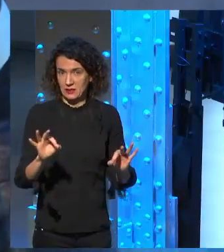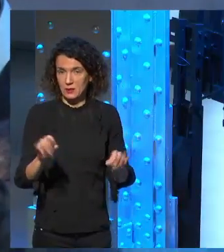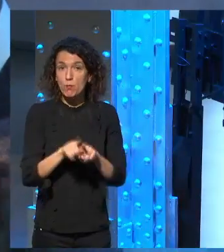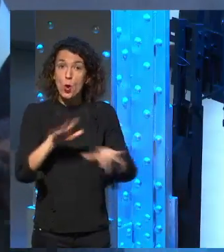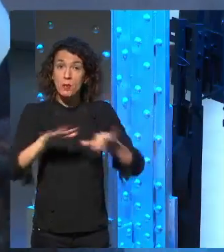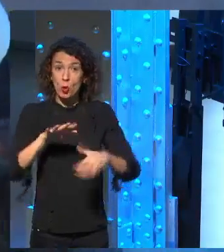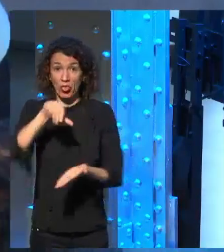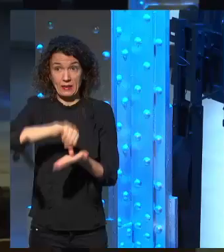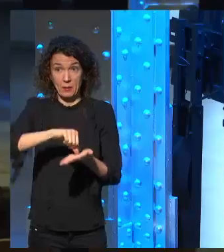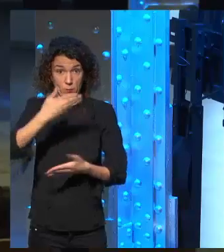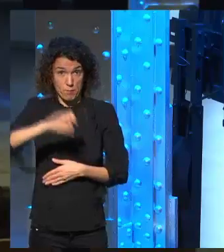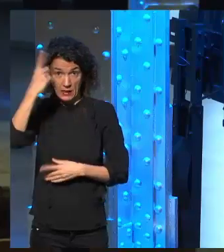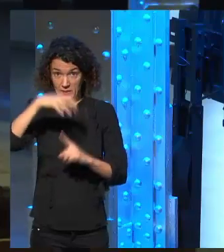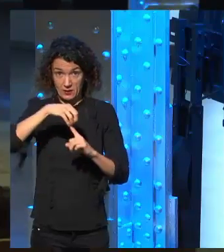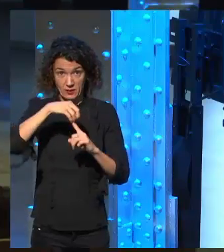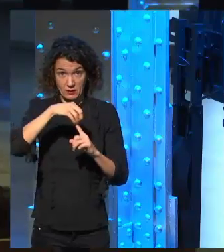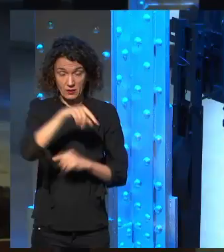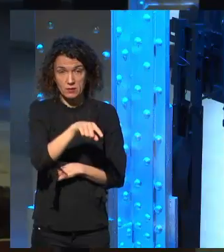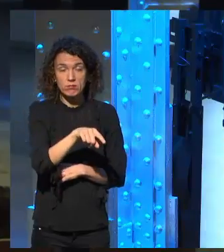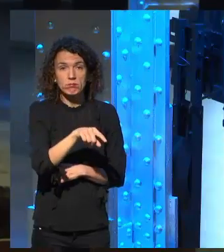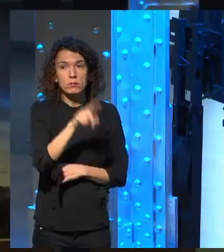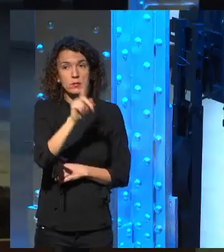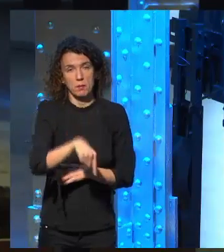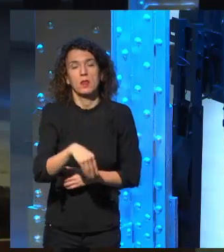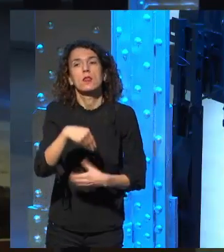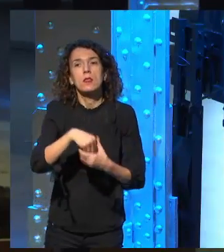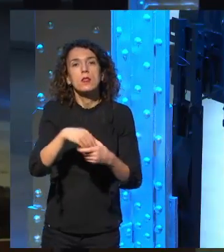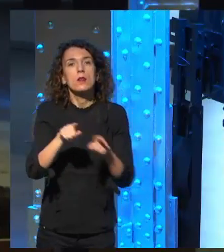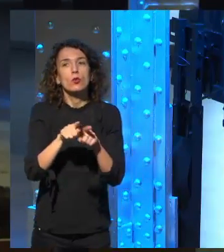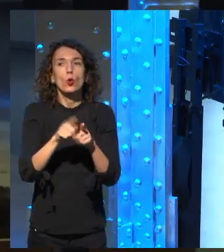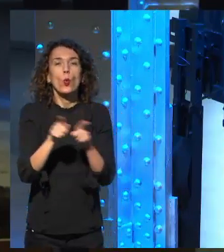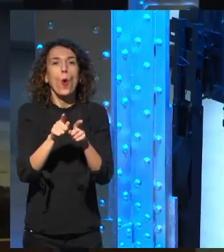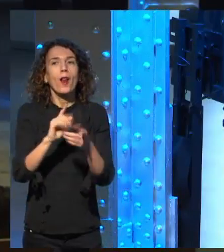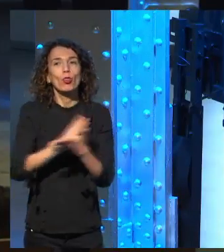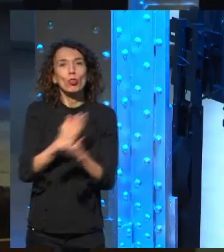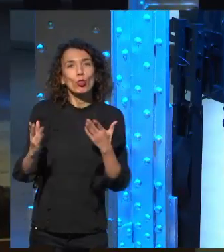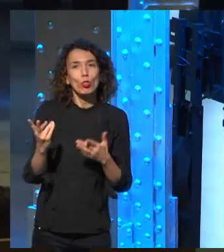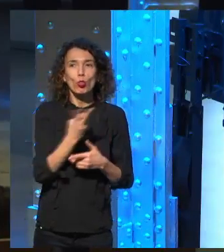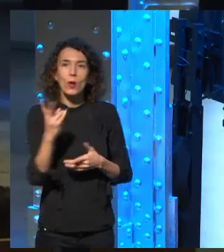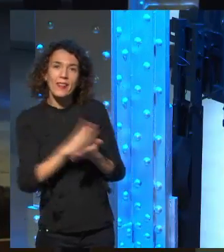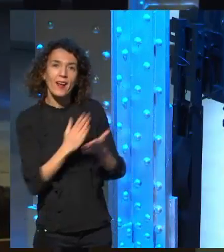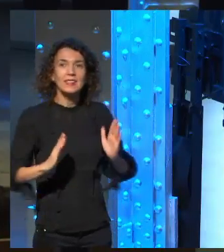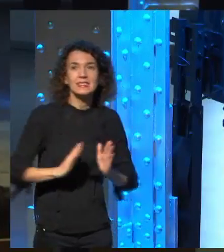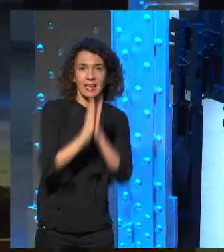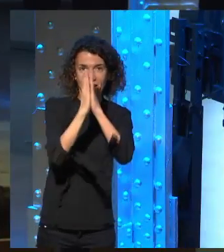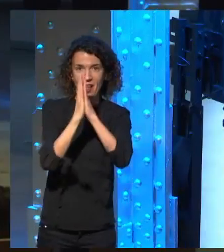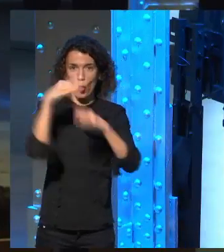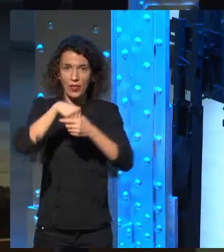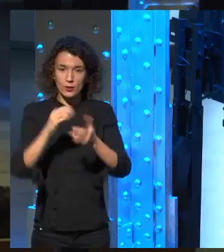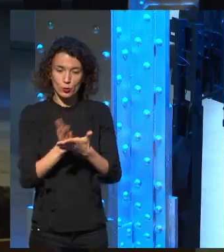movimiento central, precisamente, de esta especie de dualidad de la que hablas, ¿no? De lo sagrado en el